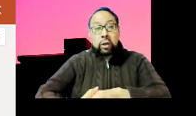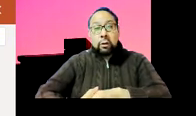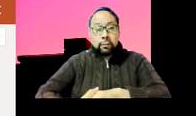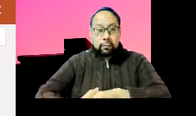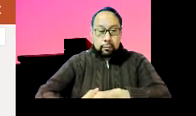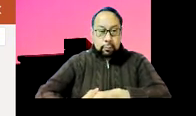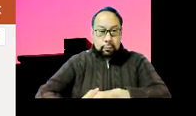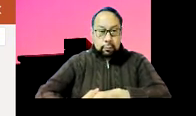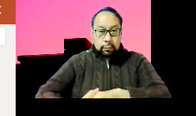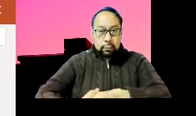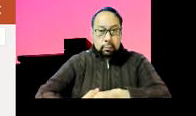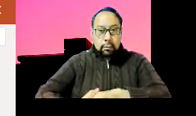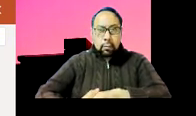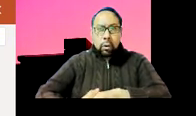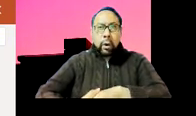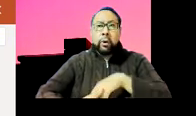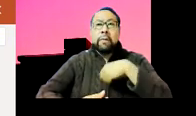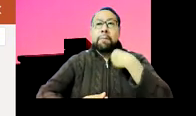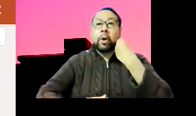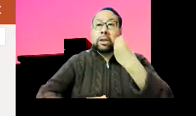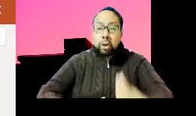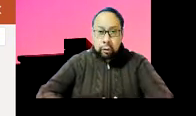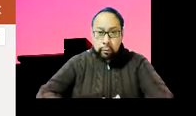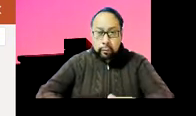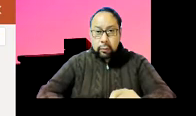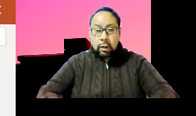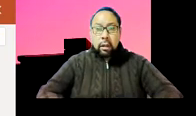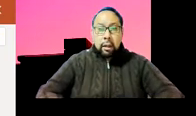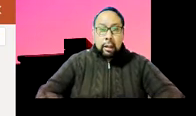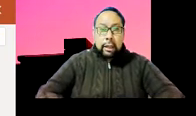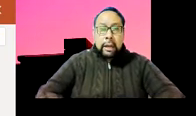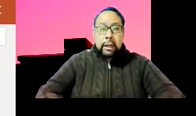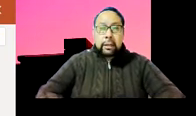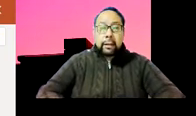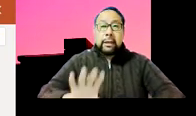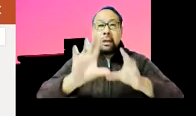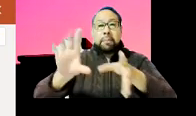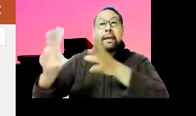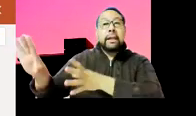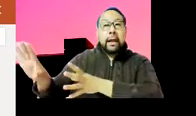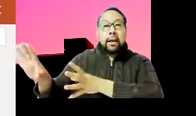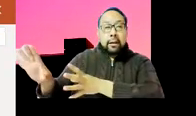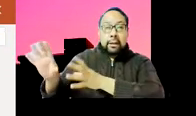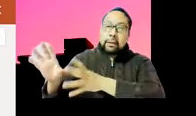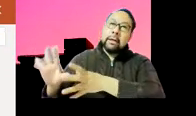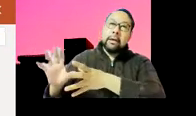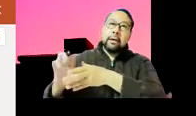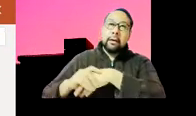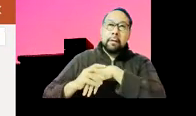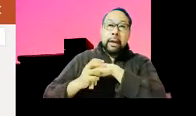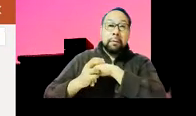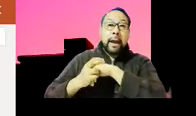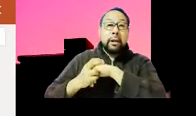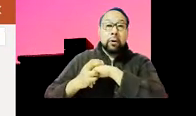una coacción o hay una imposición. En esa disciplina